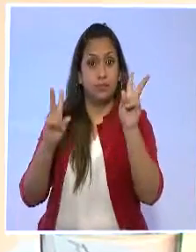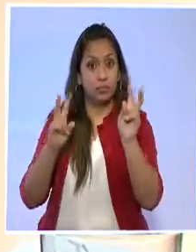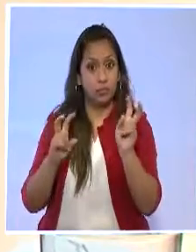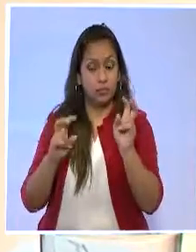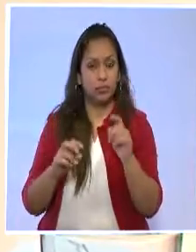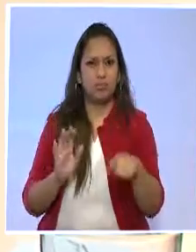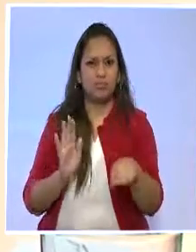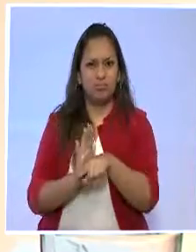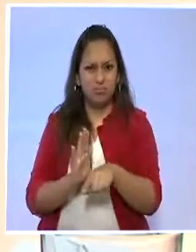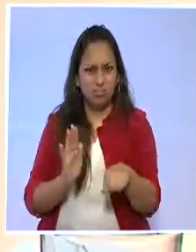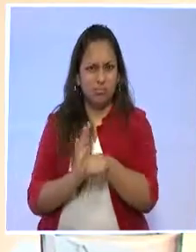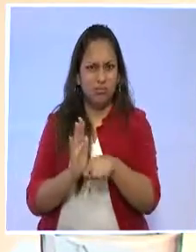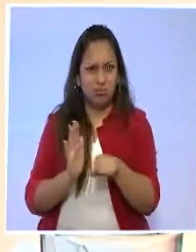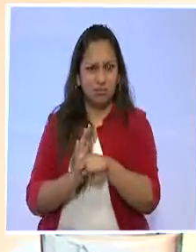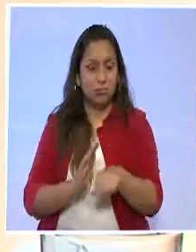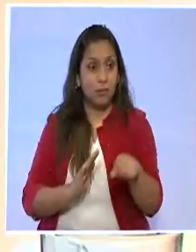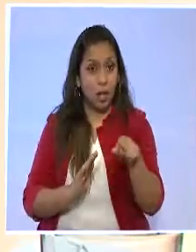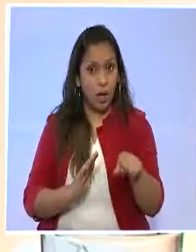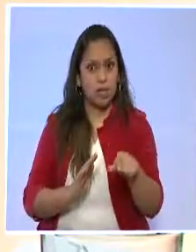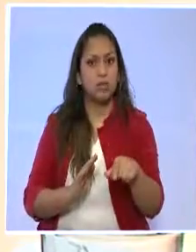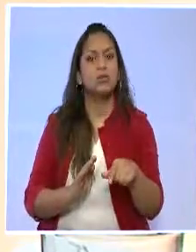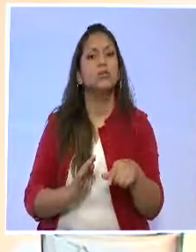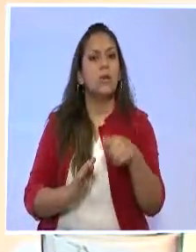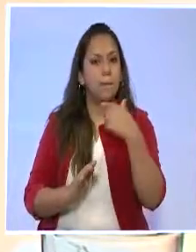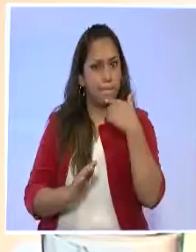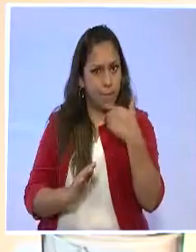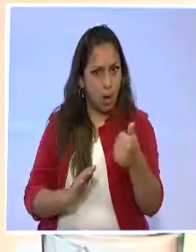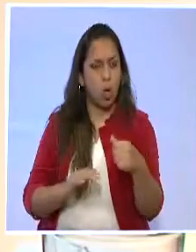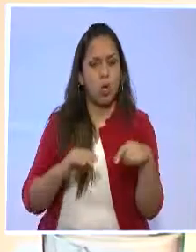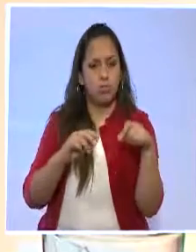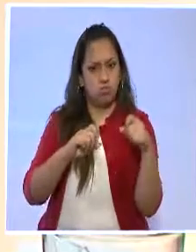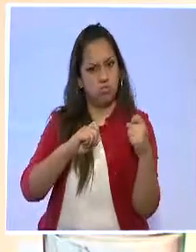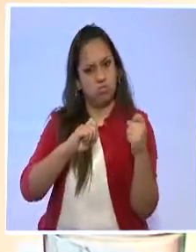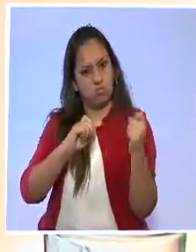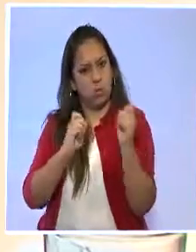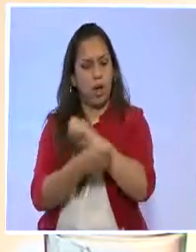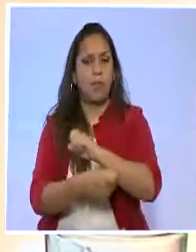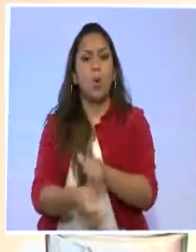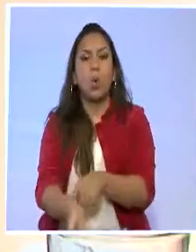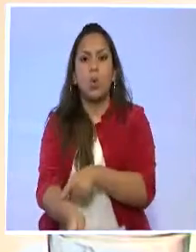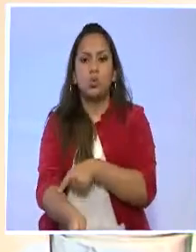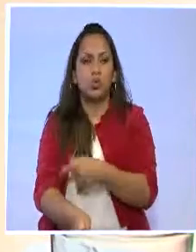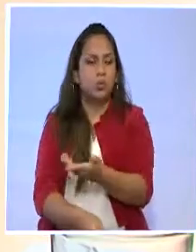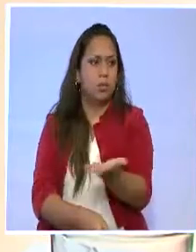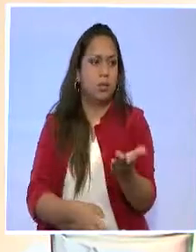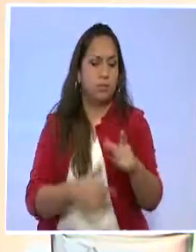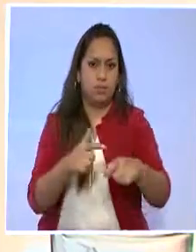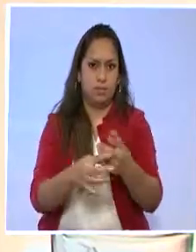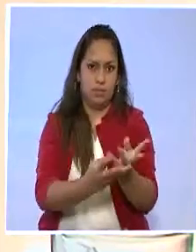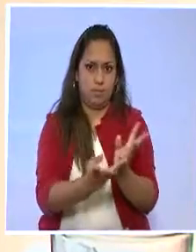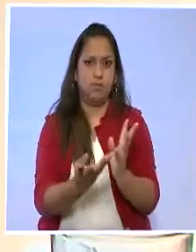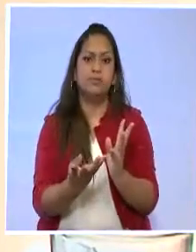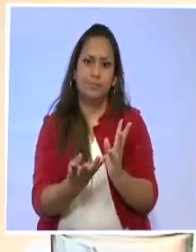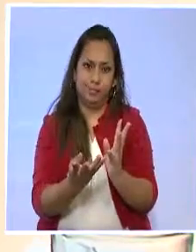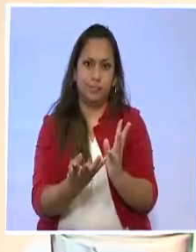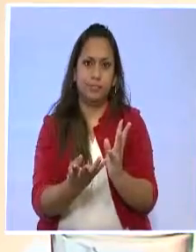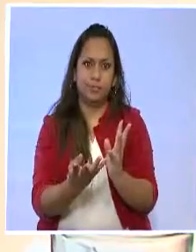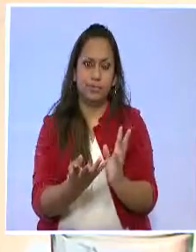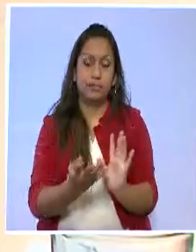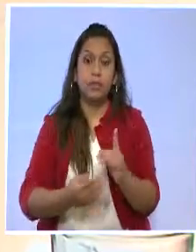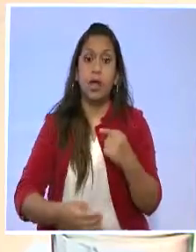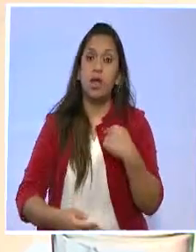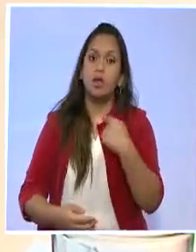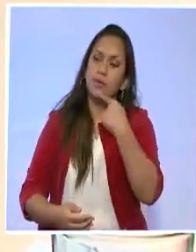son las mejores medidas para cambiar los hábitos de la gente y eso está demostrado y nosotros les decíamos justamente al